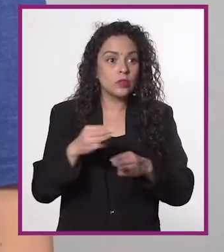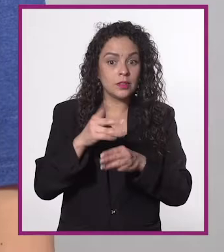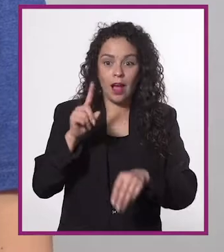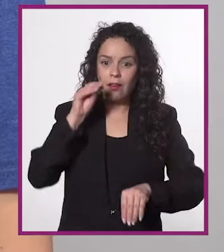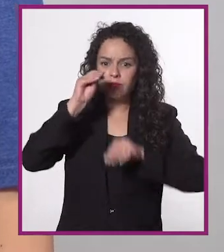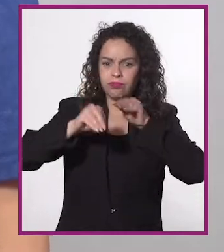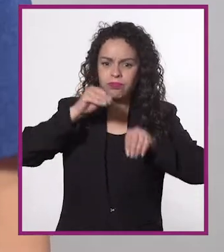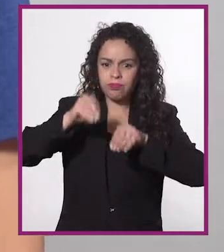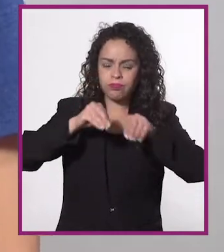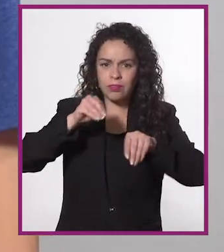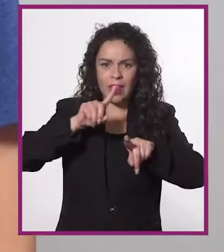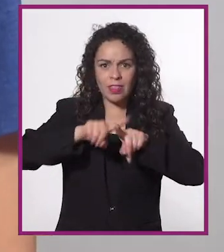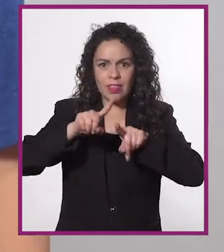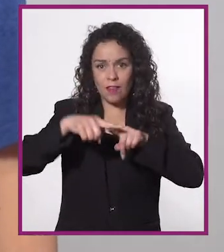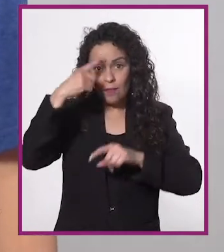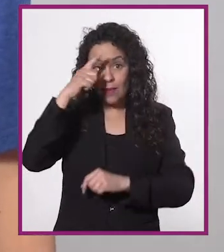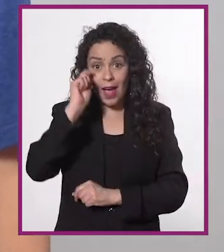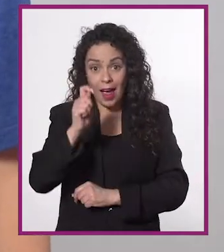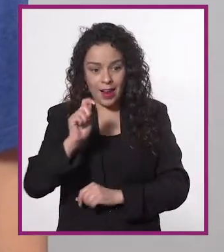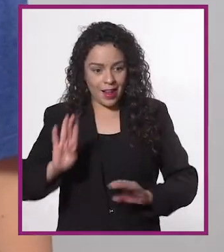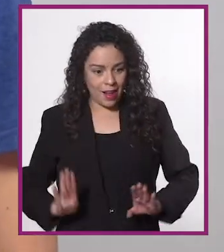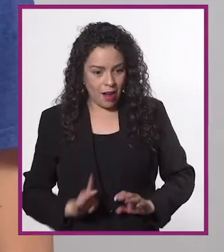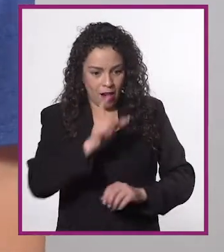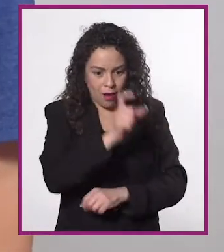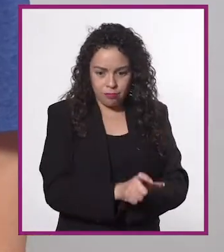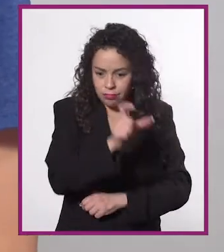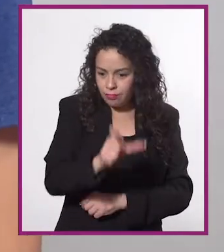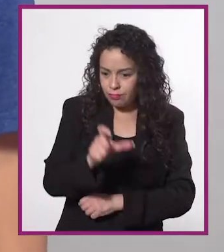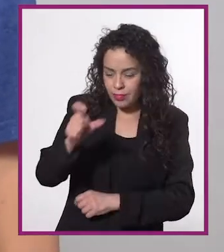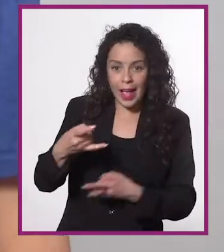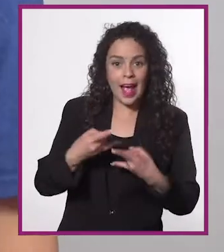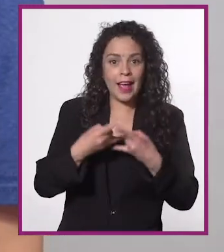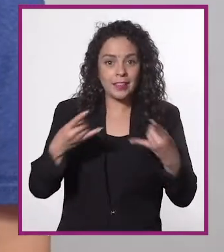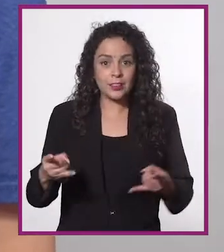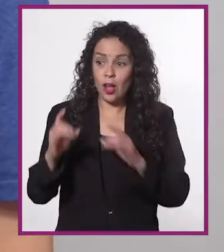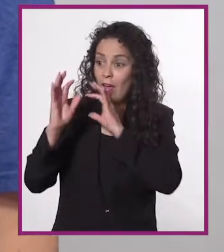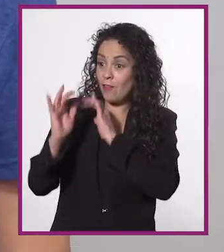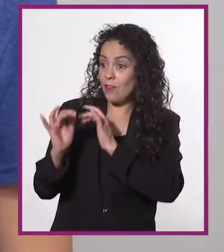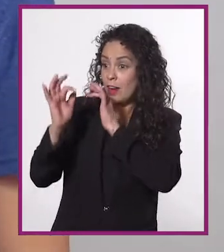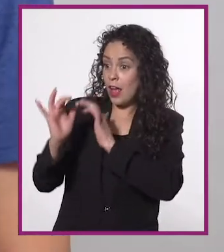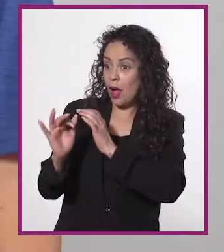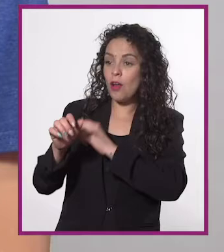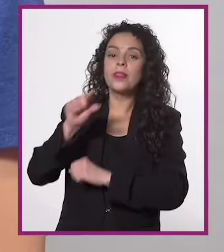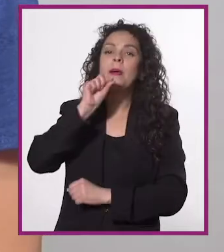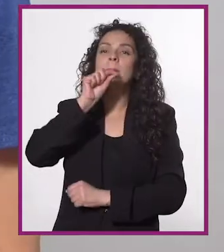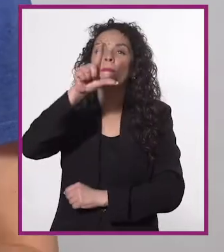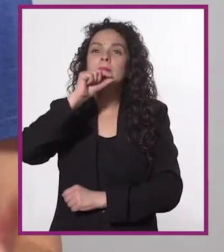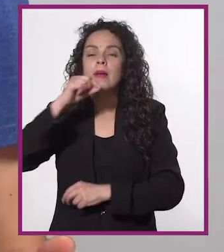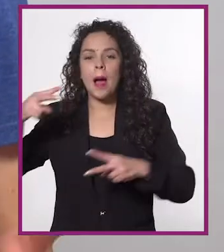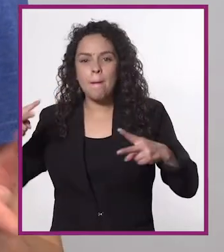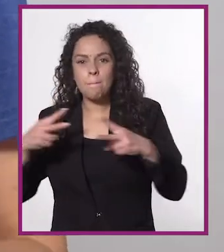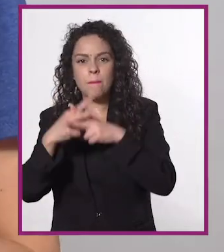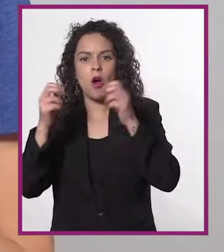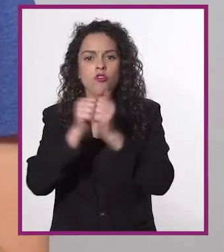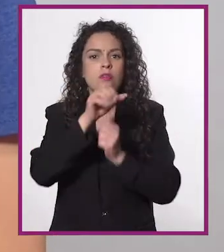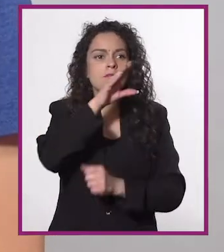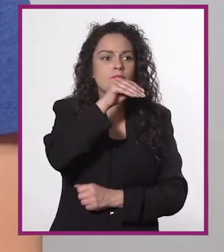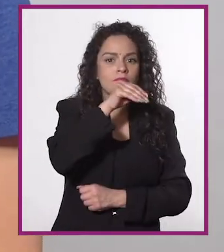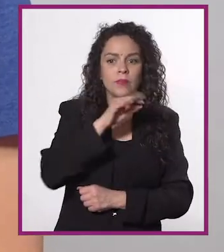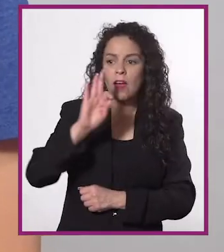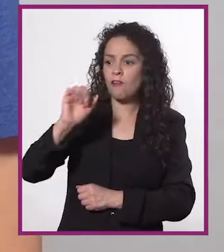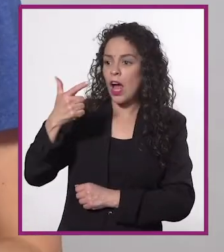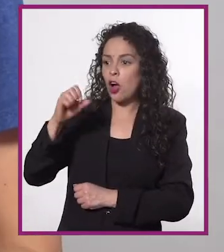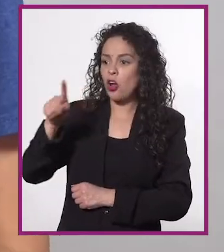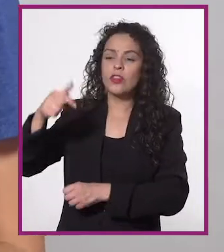sinfónica, Prokofiev le dio personalidades musicales a los personajes de la historia. La flauta transversal es el pájaro que pelea con el